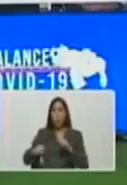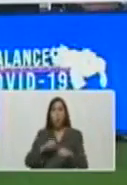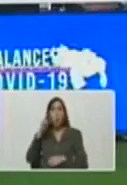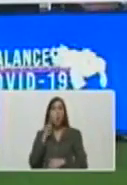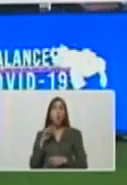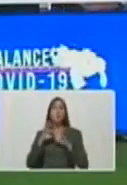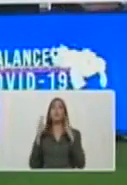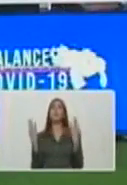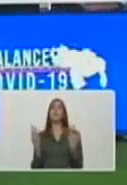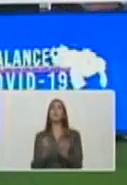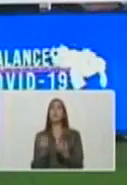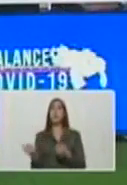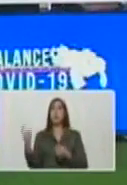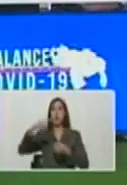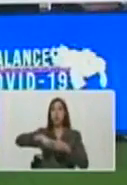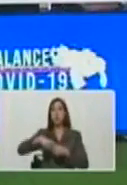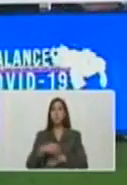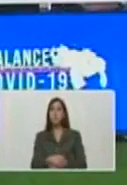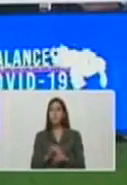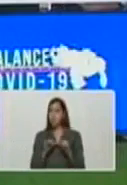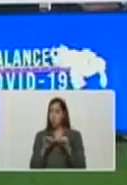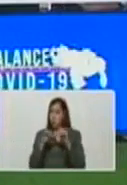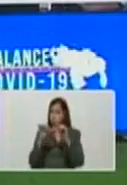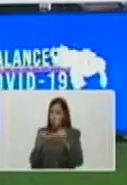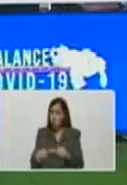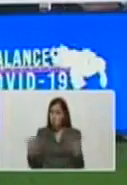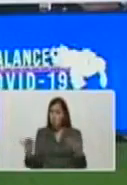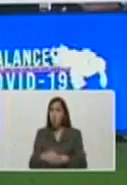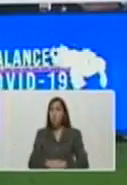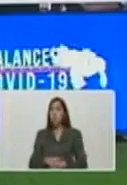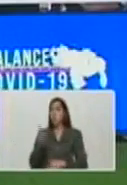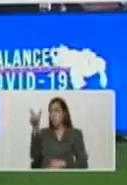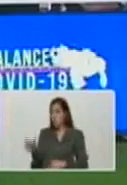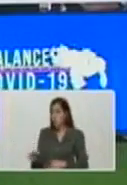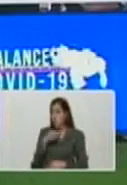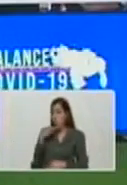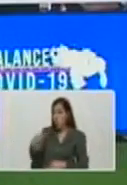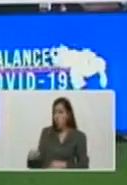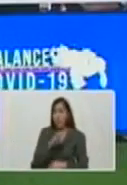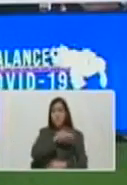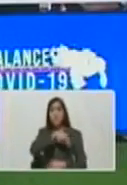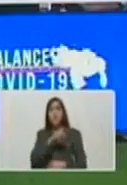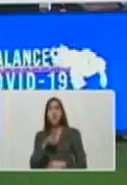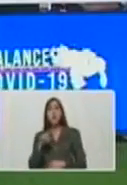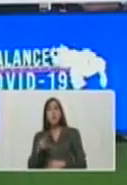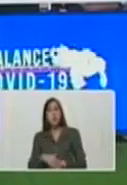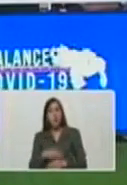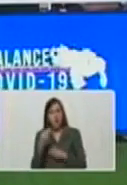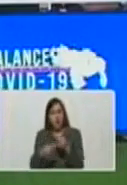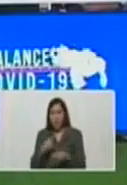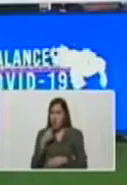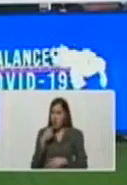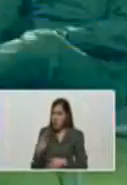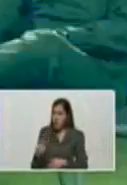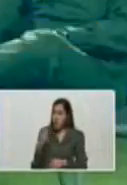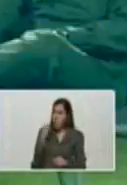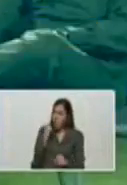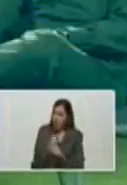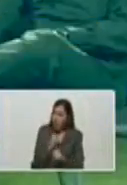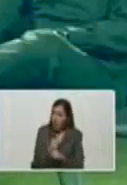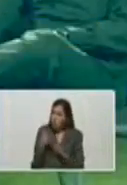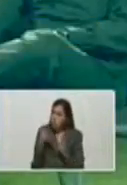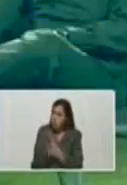familia. Y bueno, a mantener, a sostener. Yo le he dicho a Mervin en un trabajo, Mervin, en